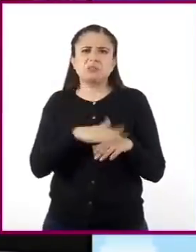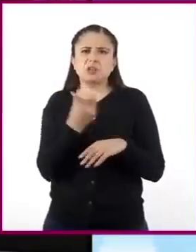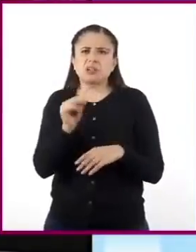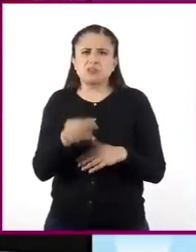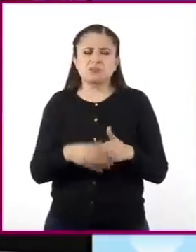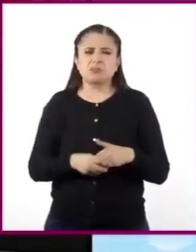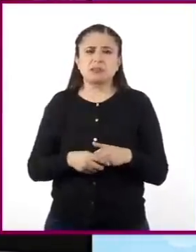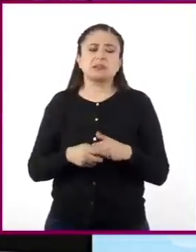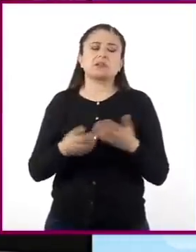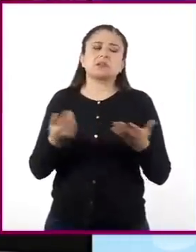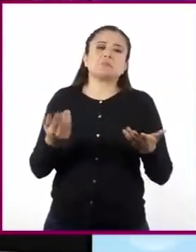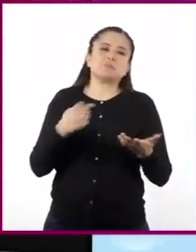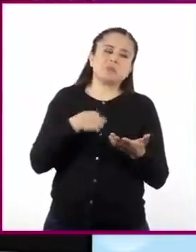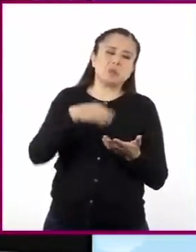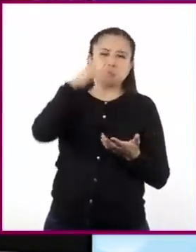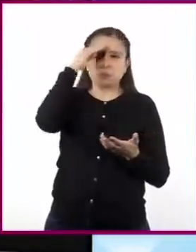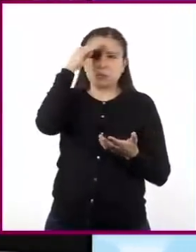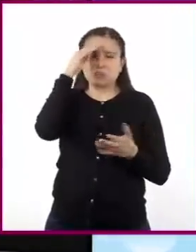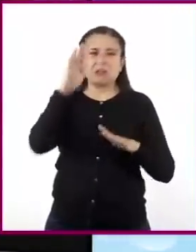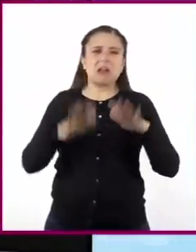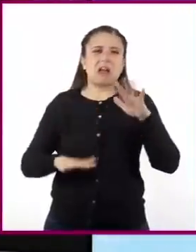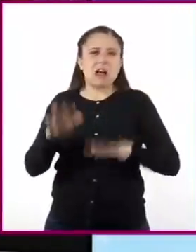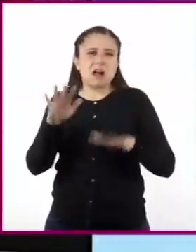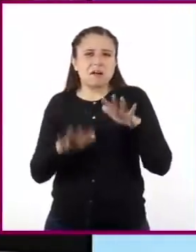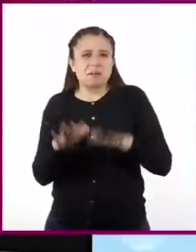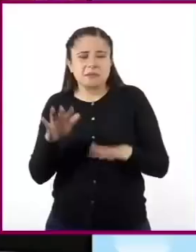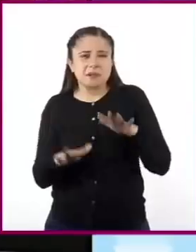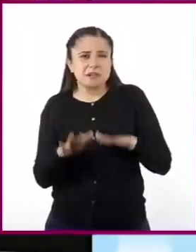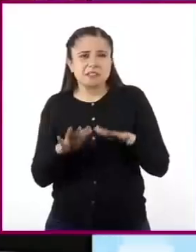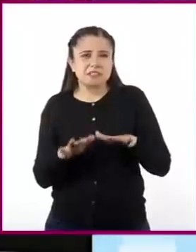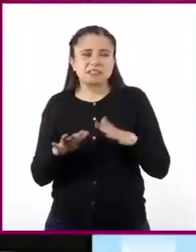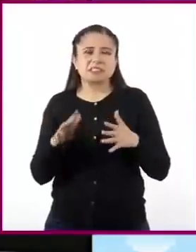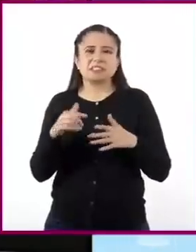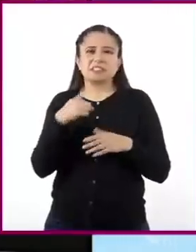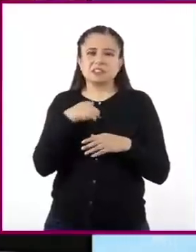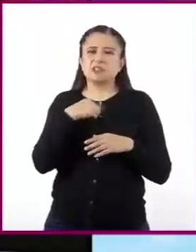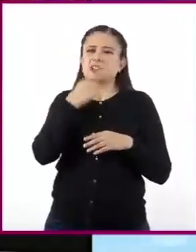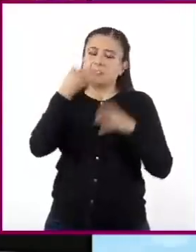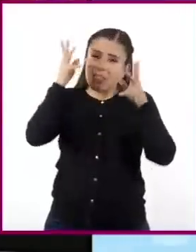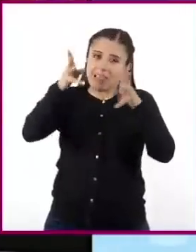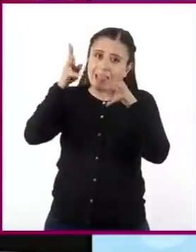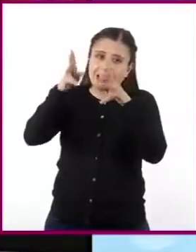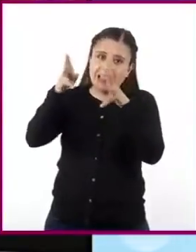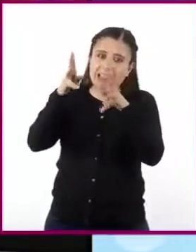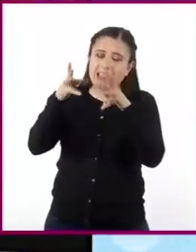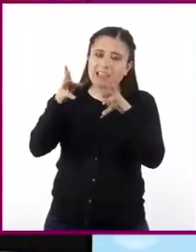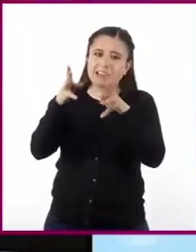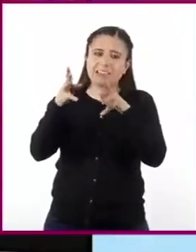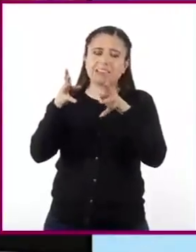Pues yo pienso que a veces les he llamado la atención porque